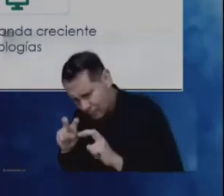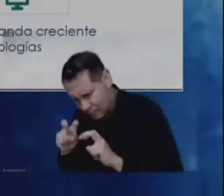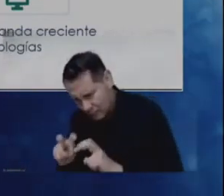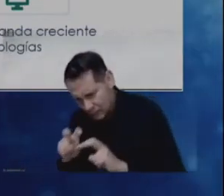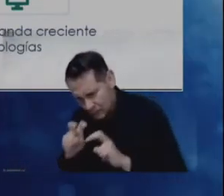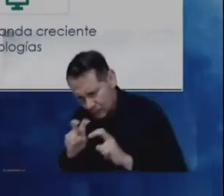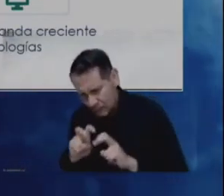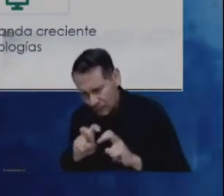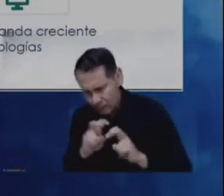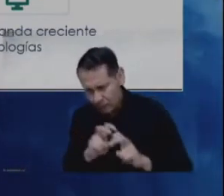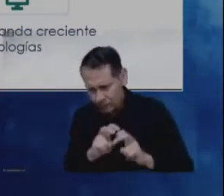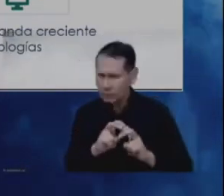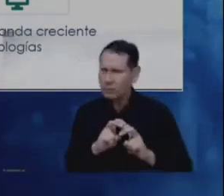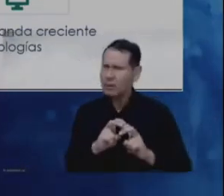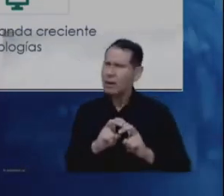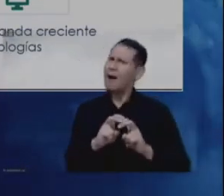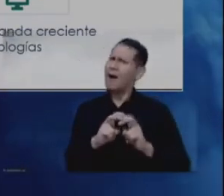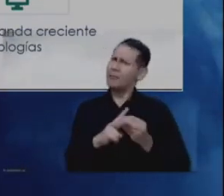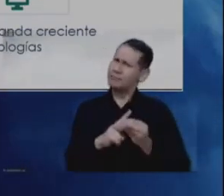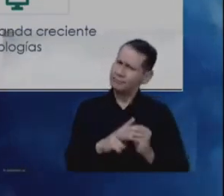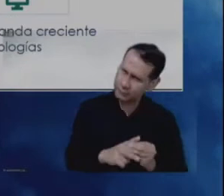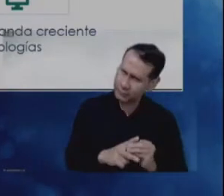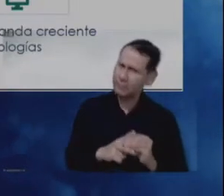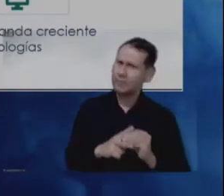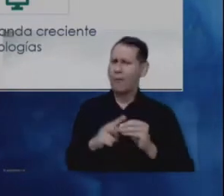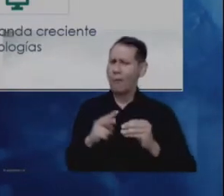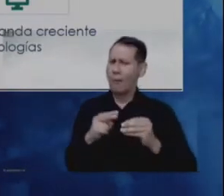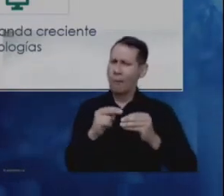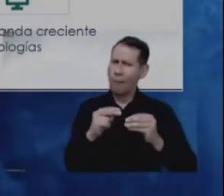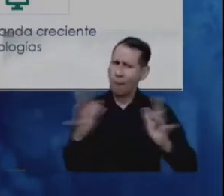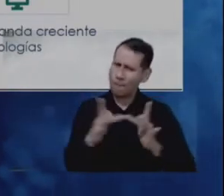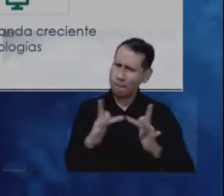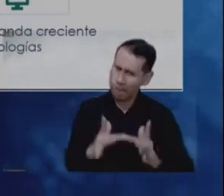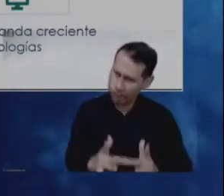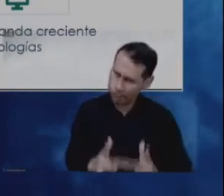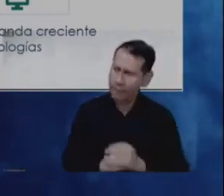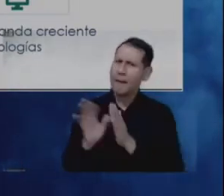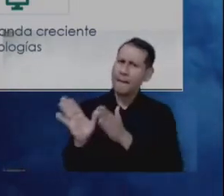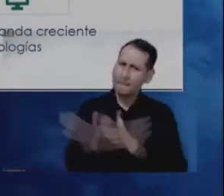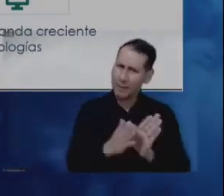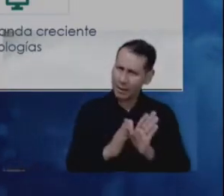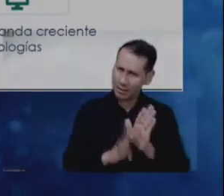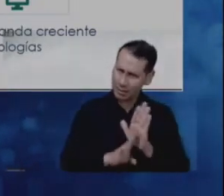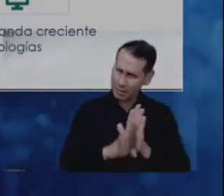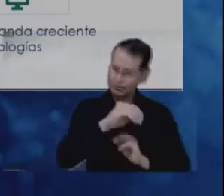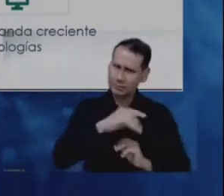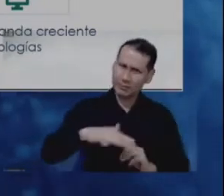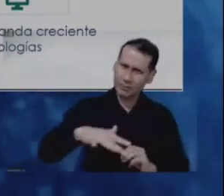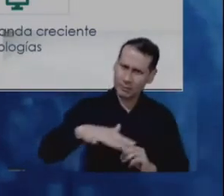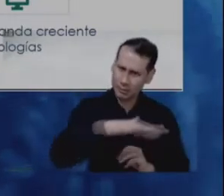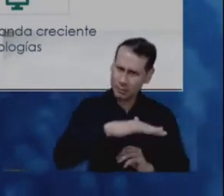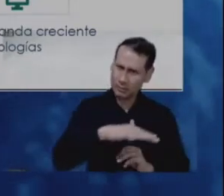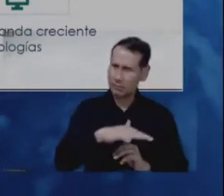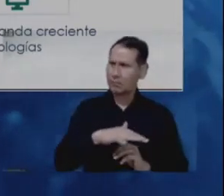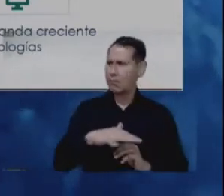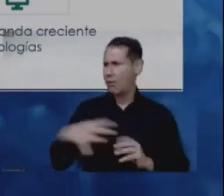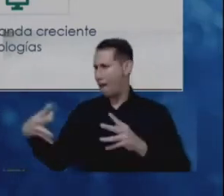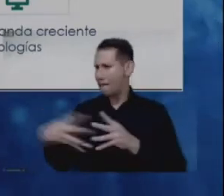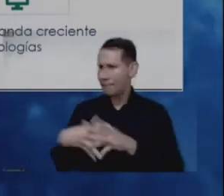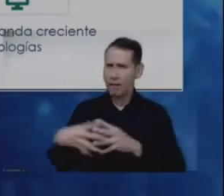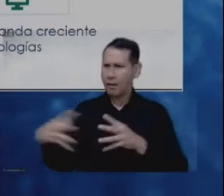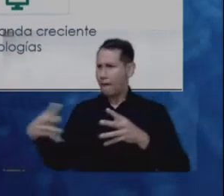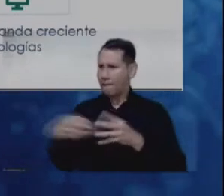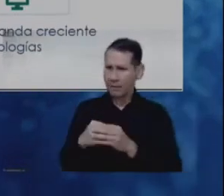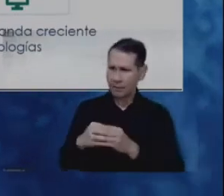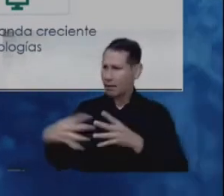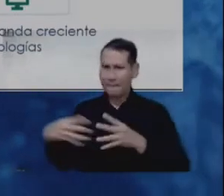local. Planes de desarrollo territorial, planes de ordenamiento territorial y mirar qué tan alineados estaban con la política de transformación digital